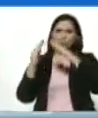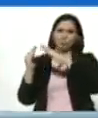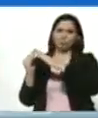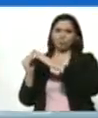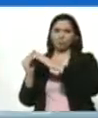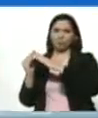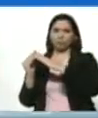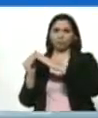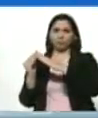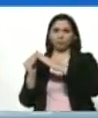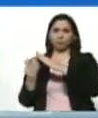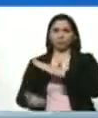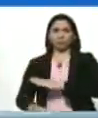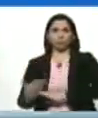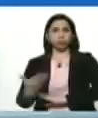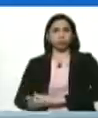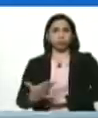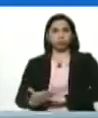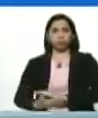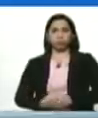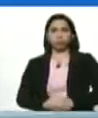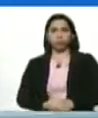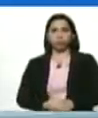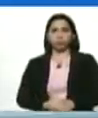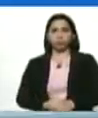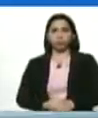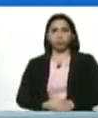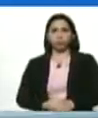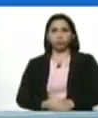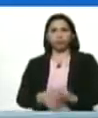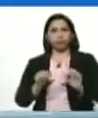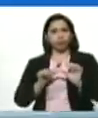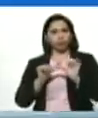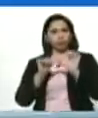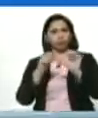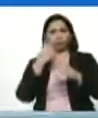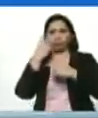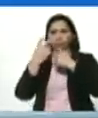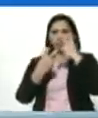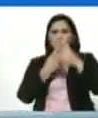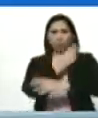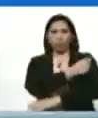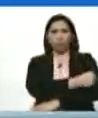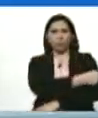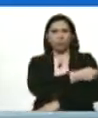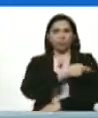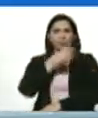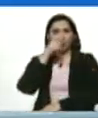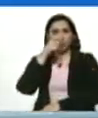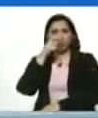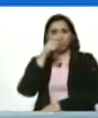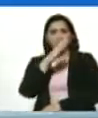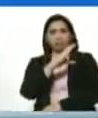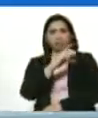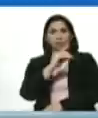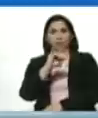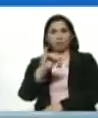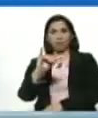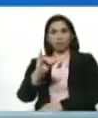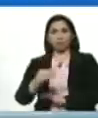es fundamental mantengamos la visita a los hospitales centinelas los cdi